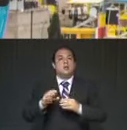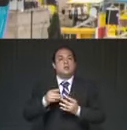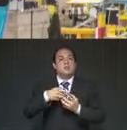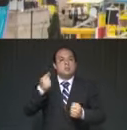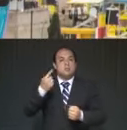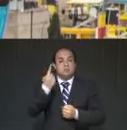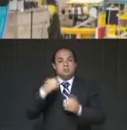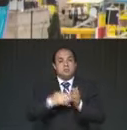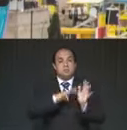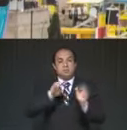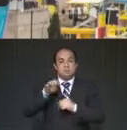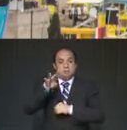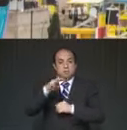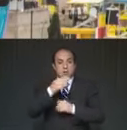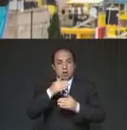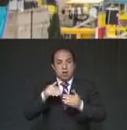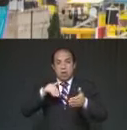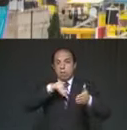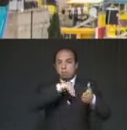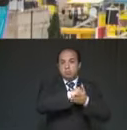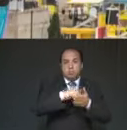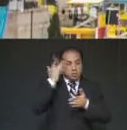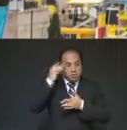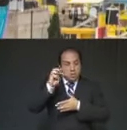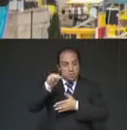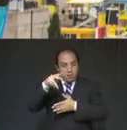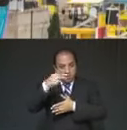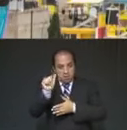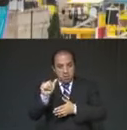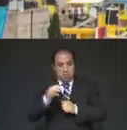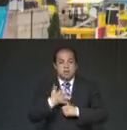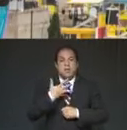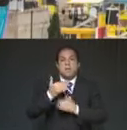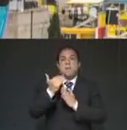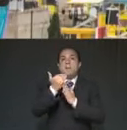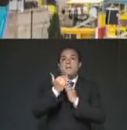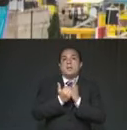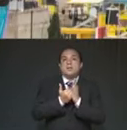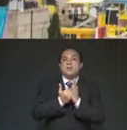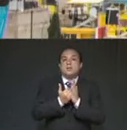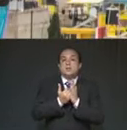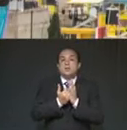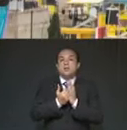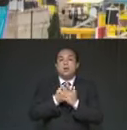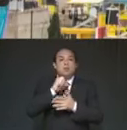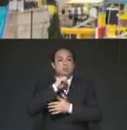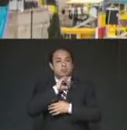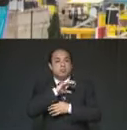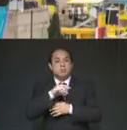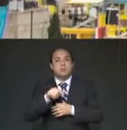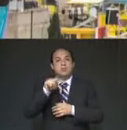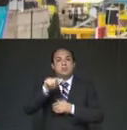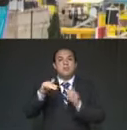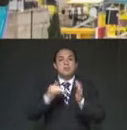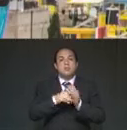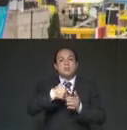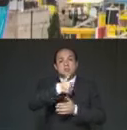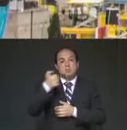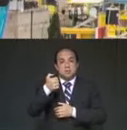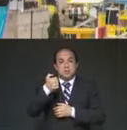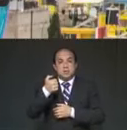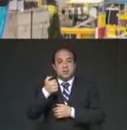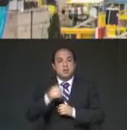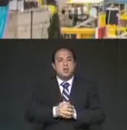operación es silenciosa, hay una reducción de emisiones, eso también es muy importante, es una característica distinta, una reducción de emisiones de hasta 16.600 toneladas de